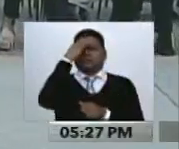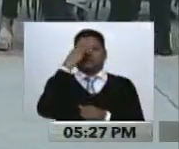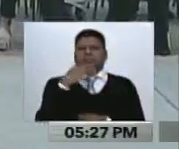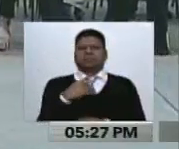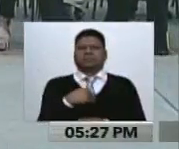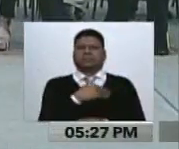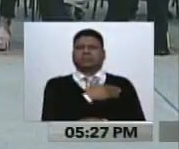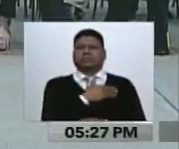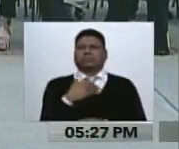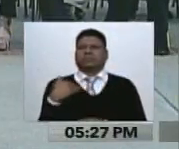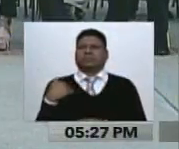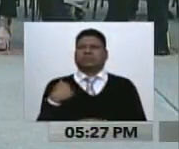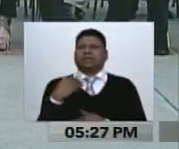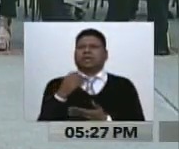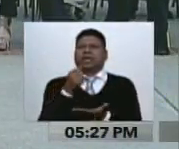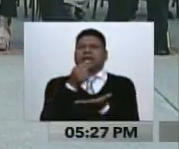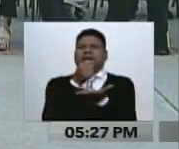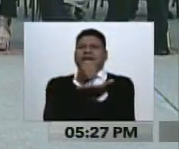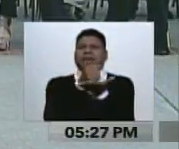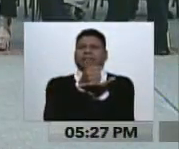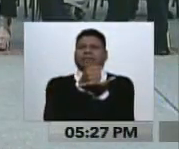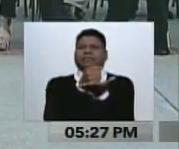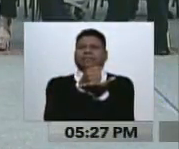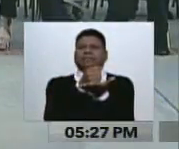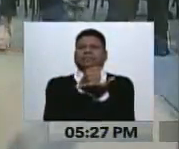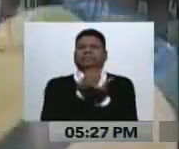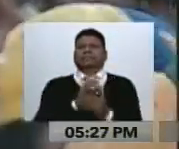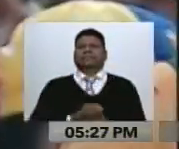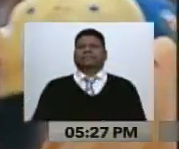Espíritu Santo. Amén.